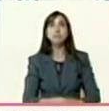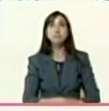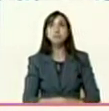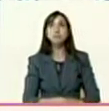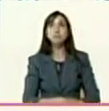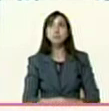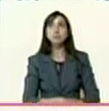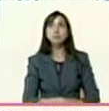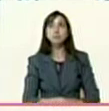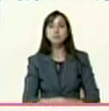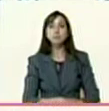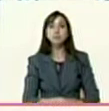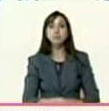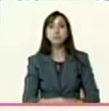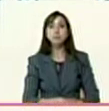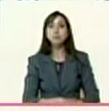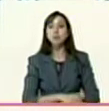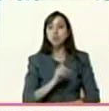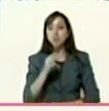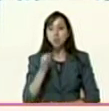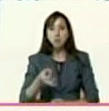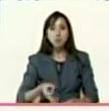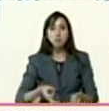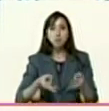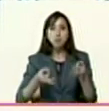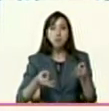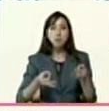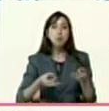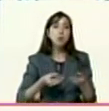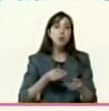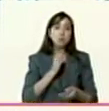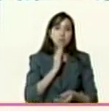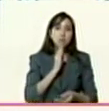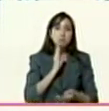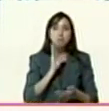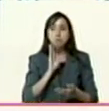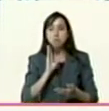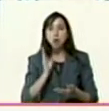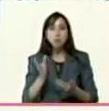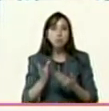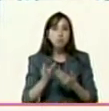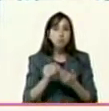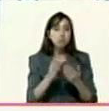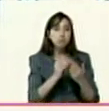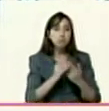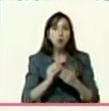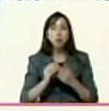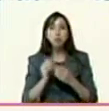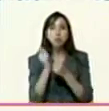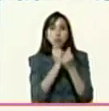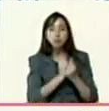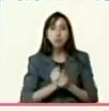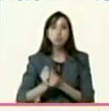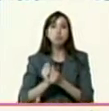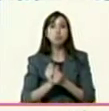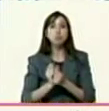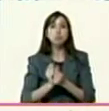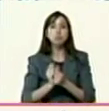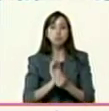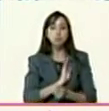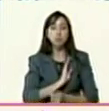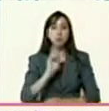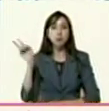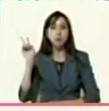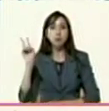subestimaron instrumentos financieros para engañar al pueblo de Venezuela, entre otros. Razón por la cual,